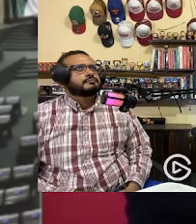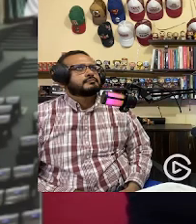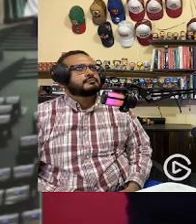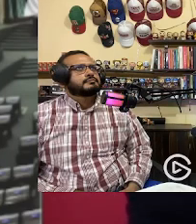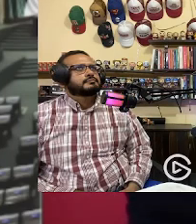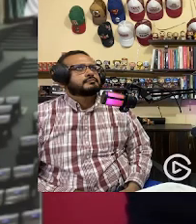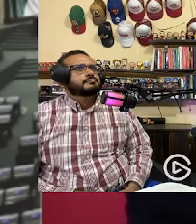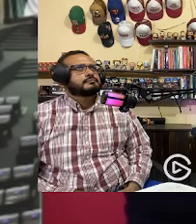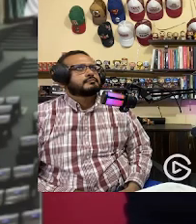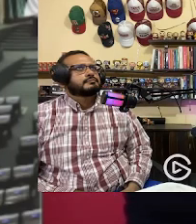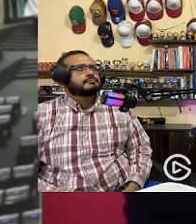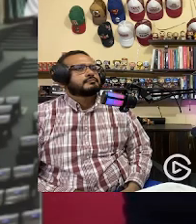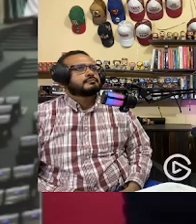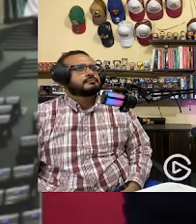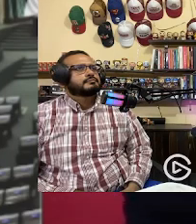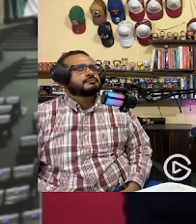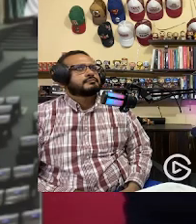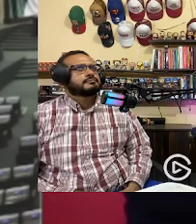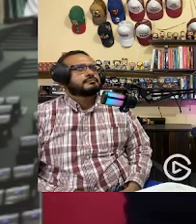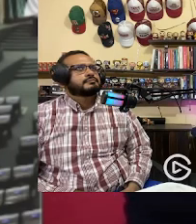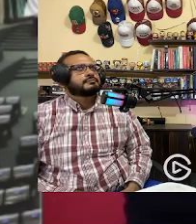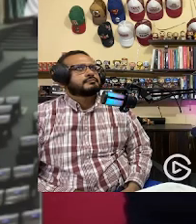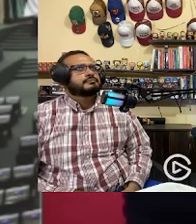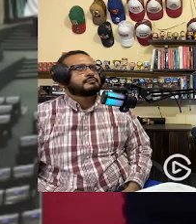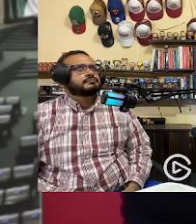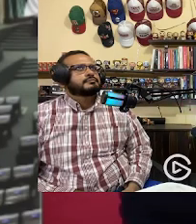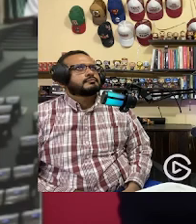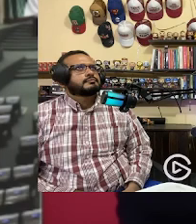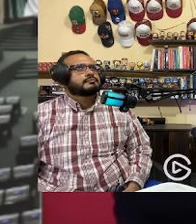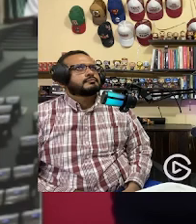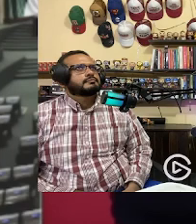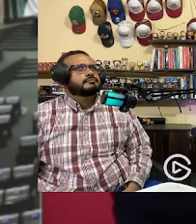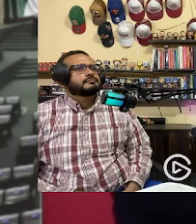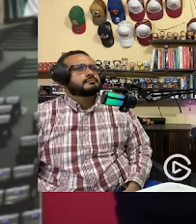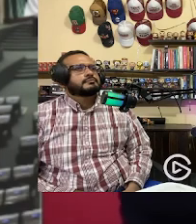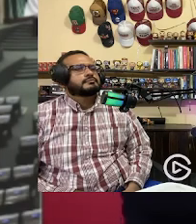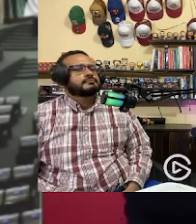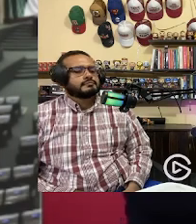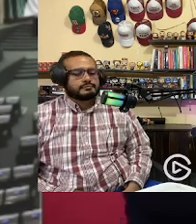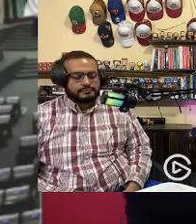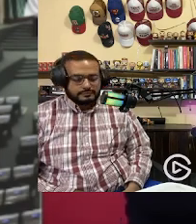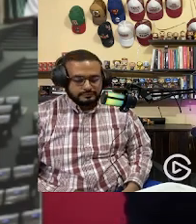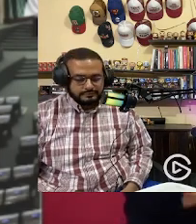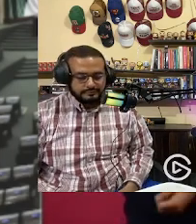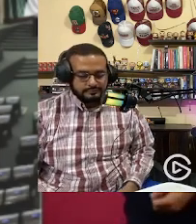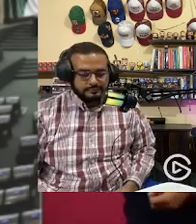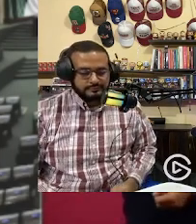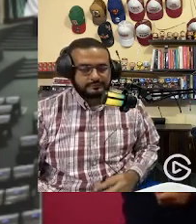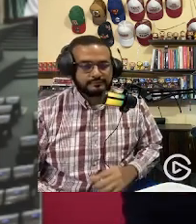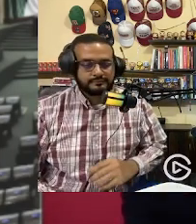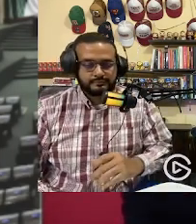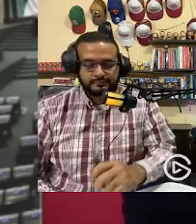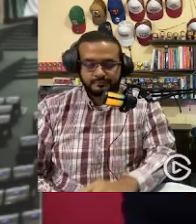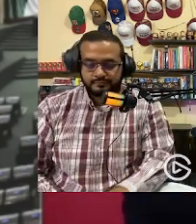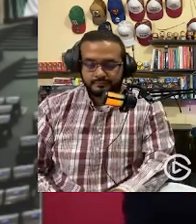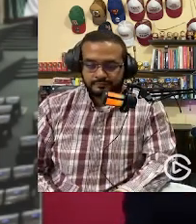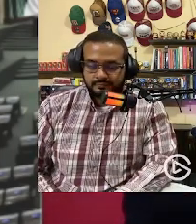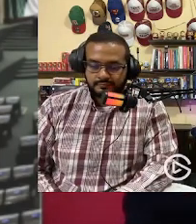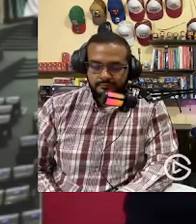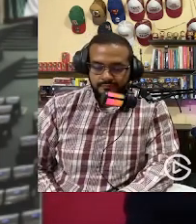electorales, cumplir con lo que dice la Carta Magna. Por eso se aplicó una distribución por